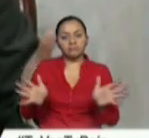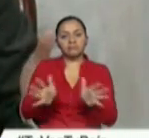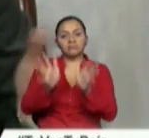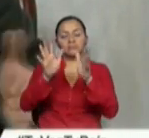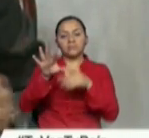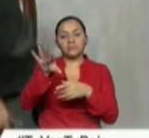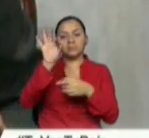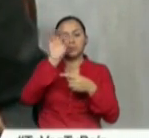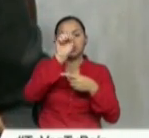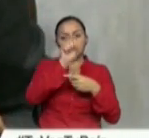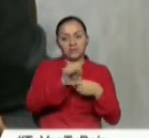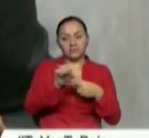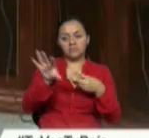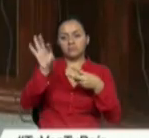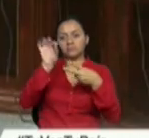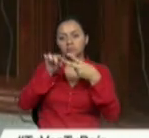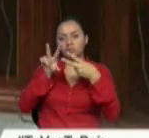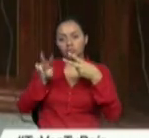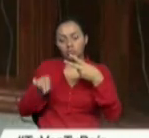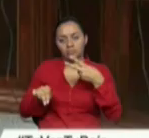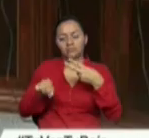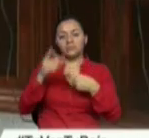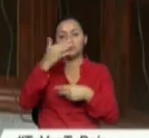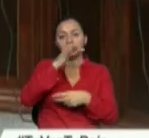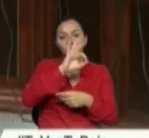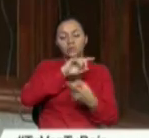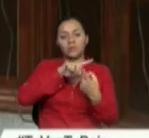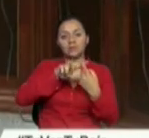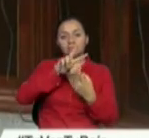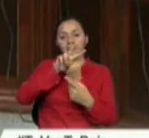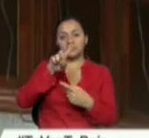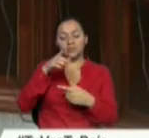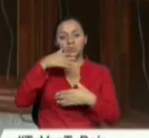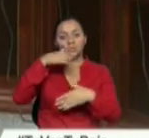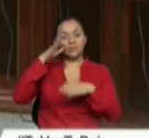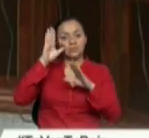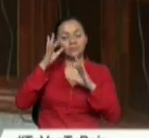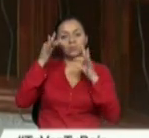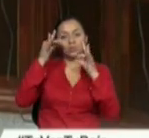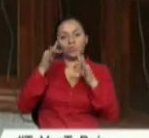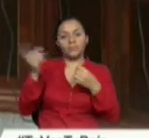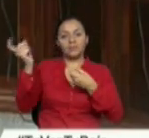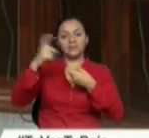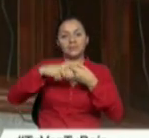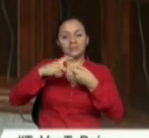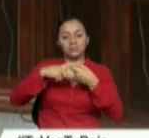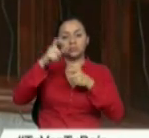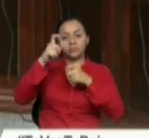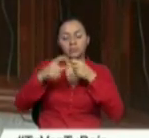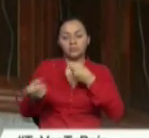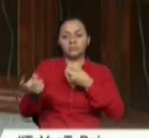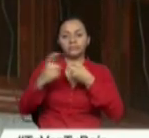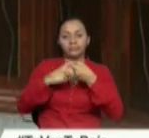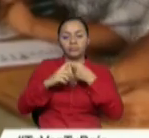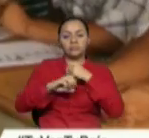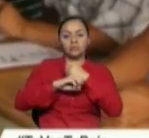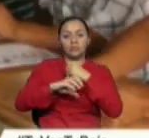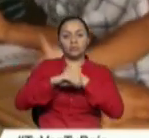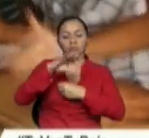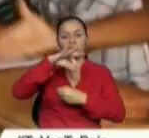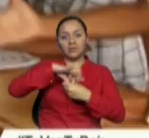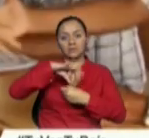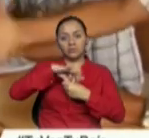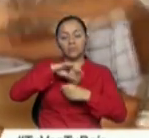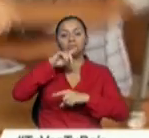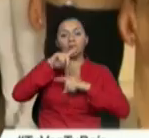opción sí quiénes van a promocionar la opción noto del 19 al 21 de diciembre se cumplirá la inscripción de proveedores para la promoción electoral la